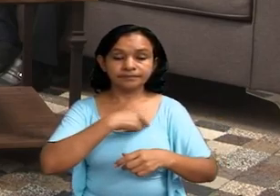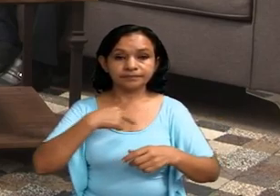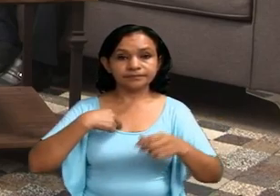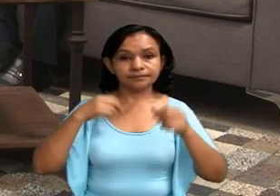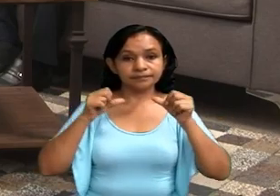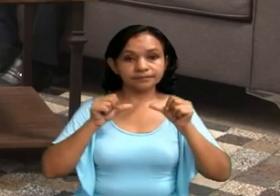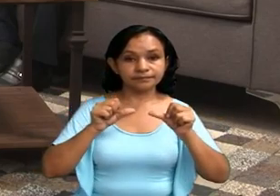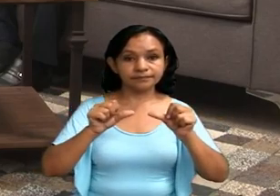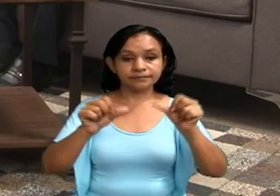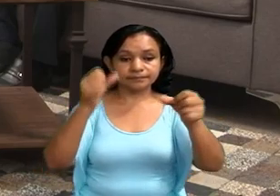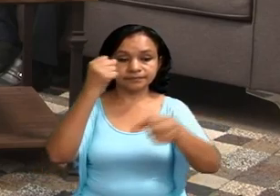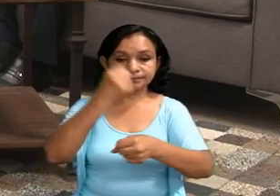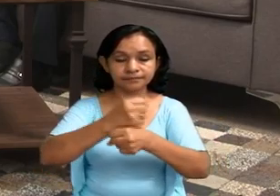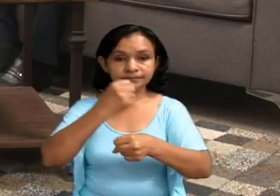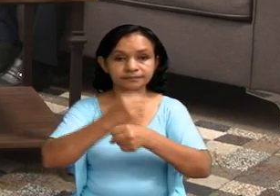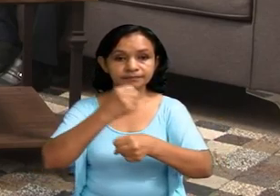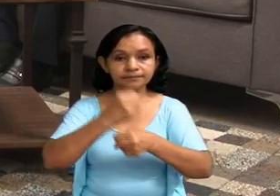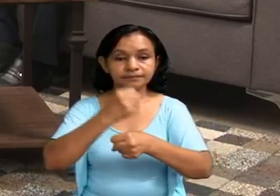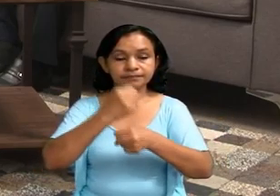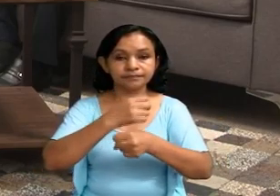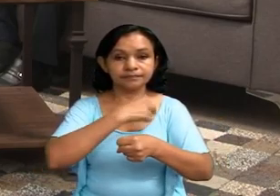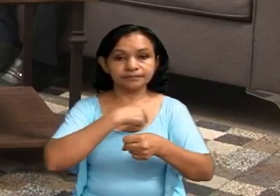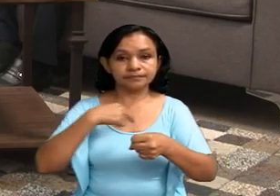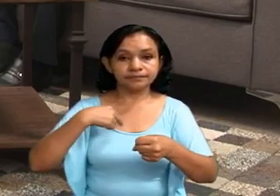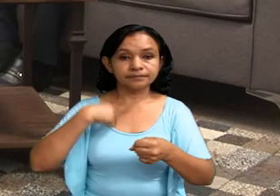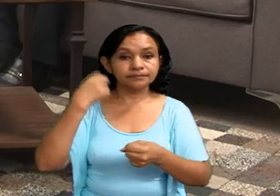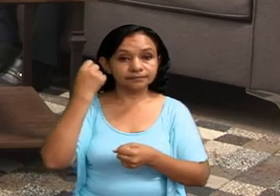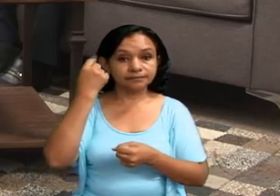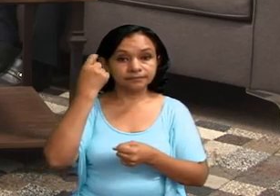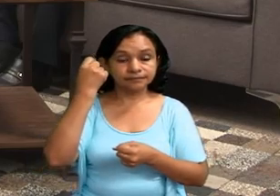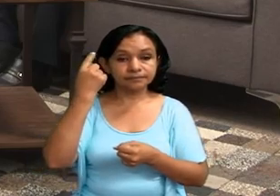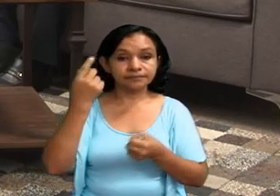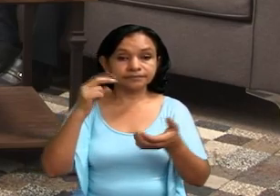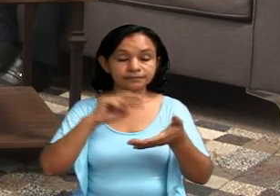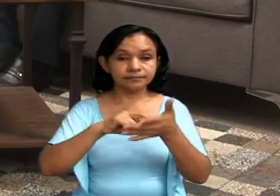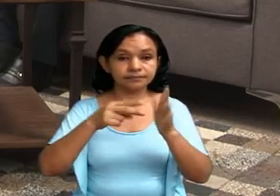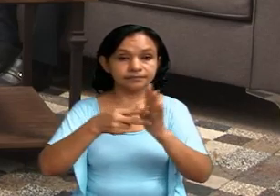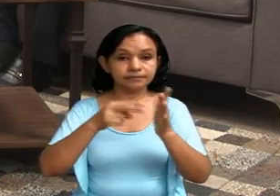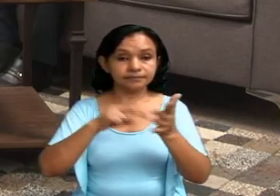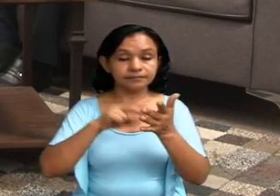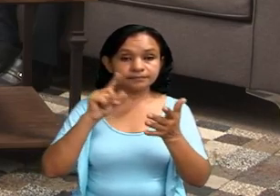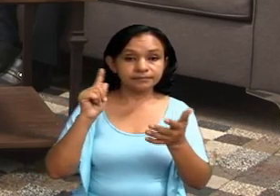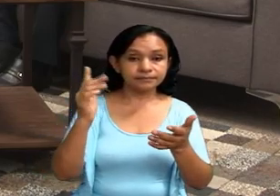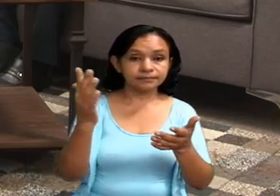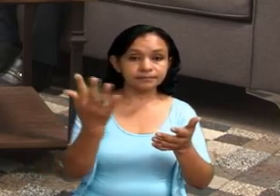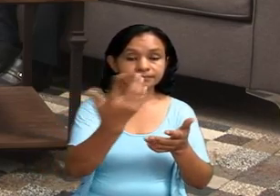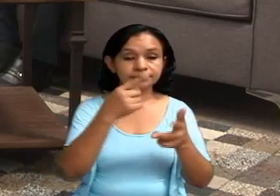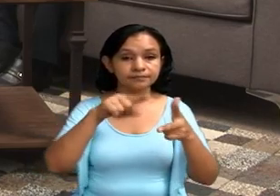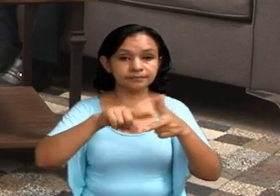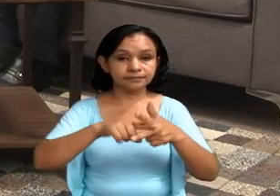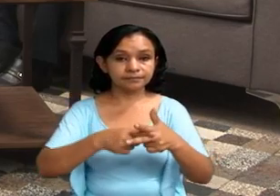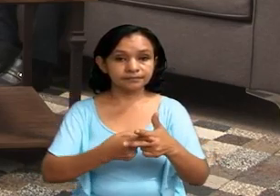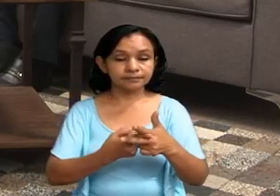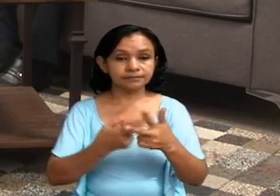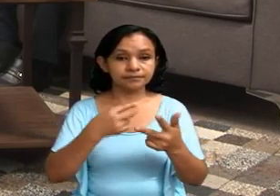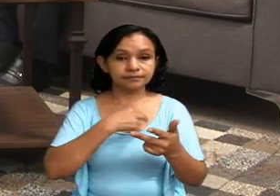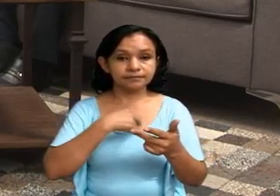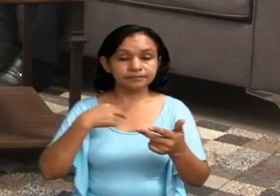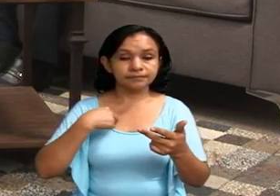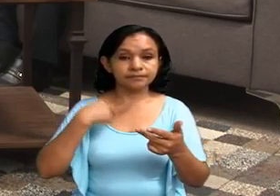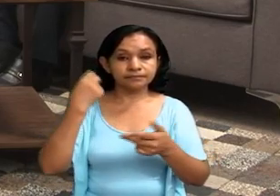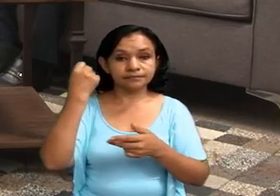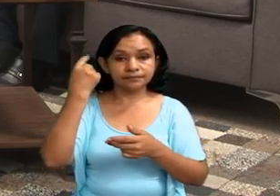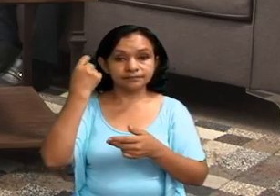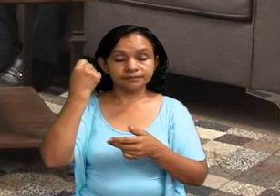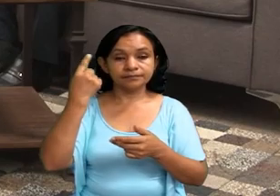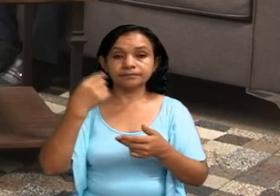continuidad a todo ese trabajo y a todo ese estímulo para que vayan entendiendo las proyecciones de lo que significan todas esas iniciativas. Creo que eso ayuda también a entender de